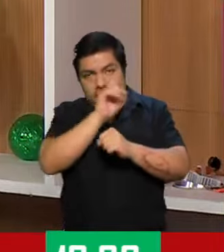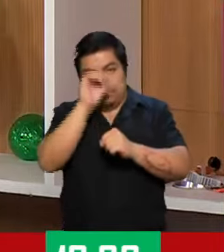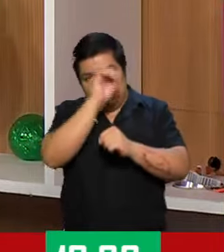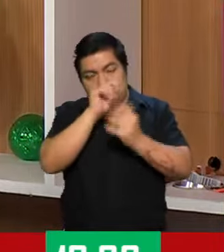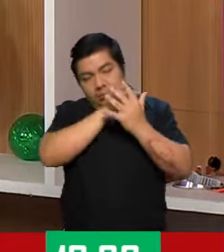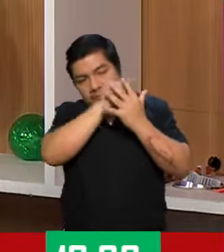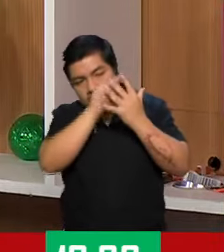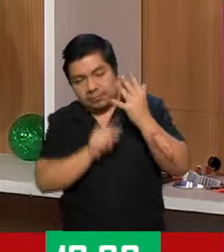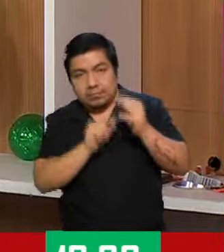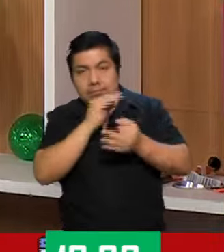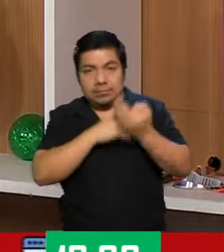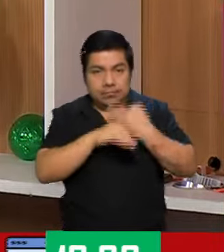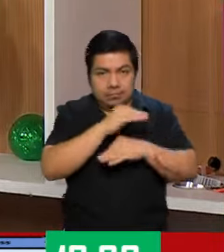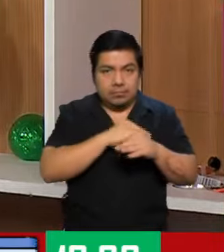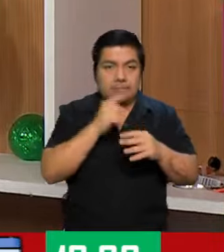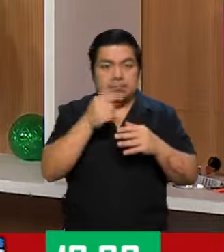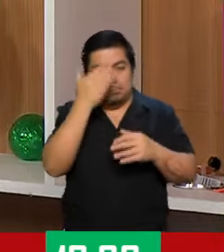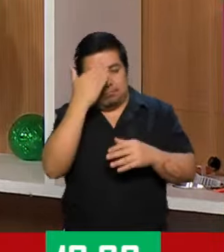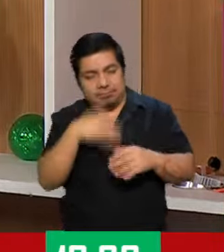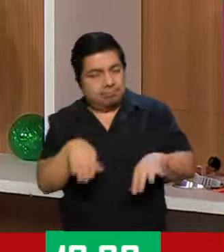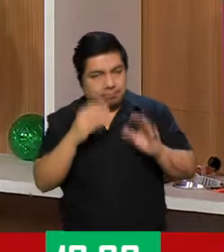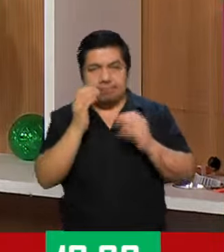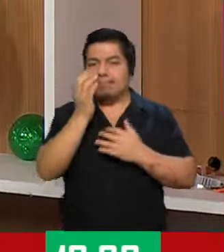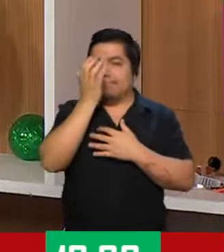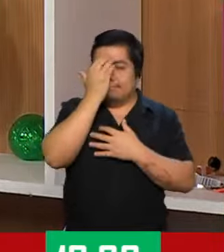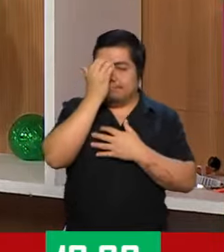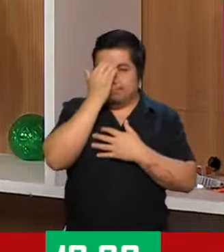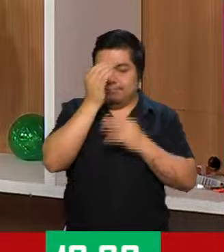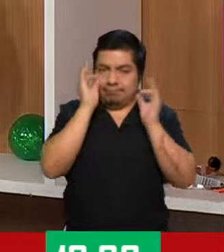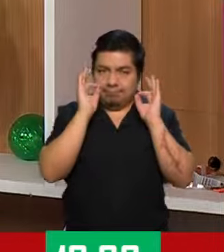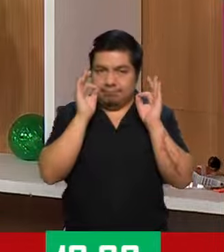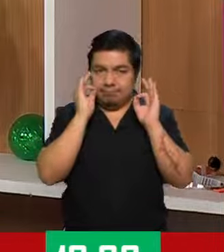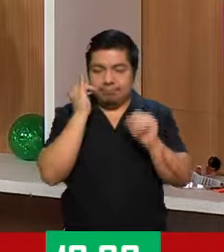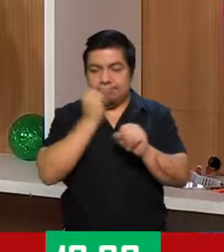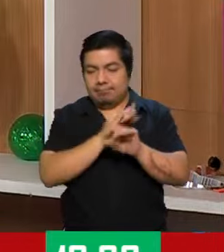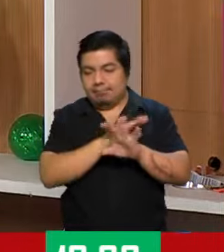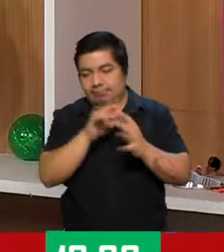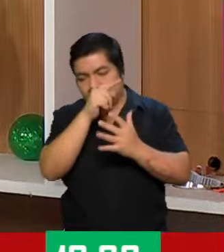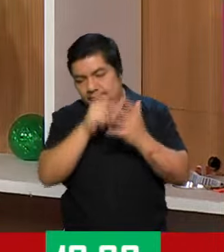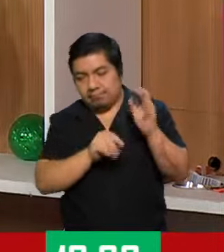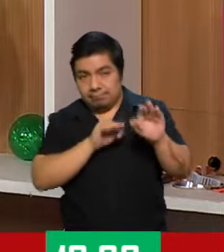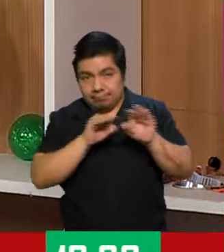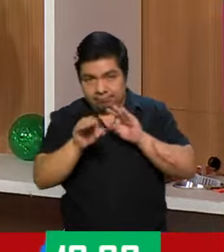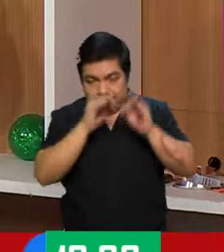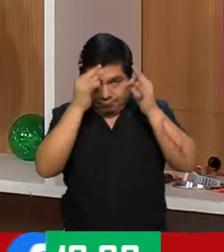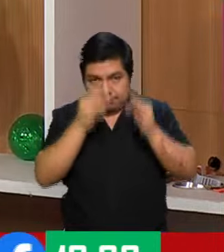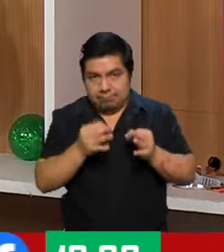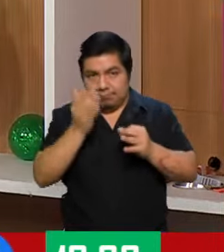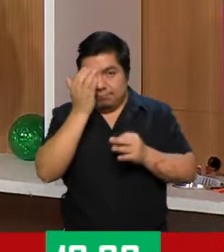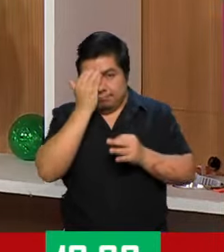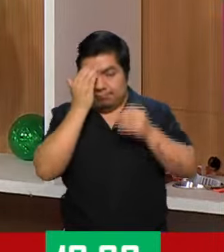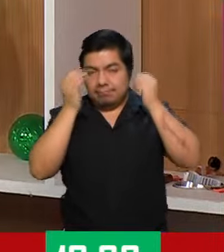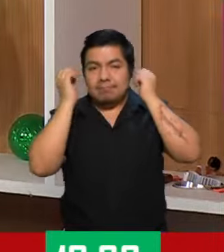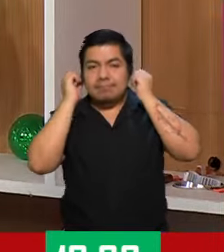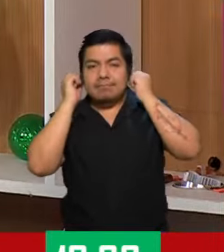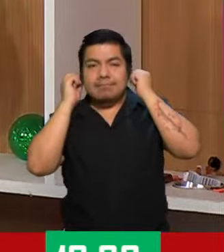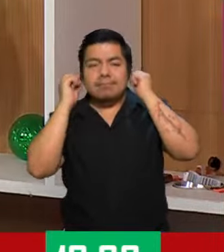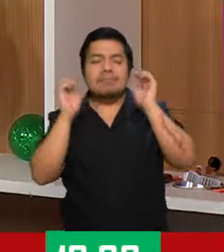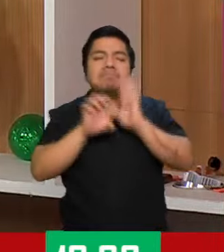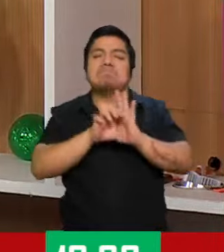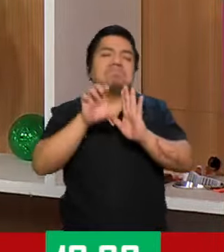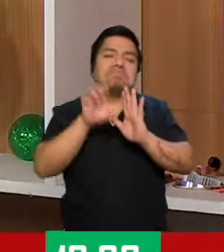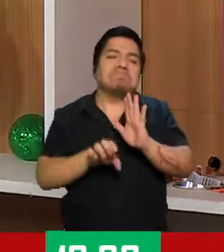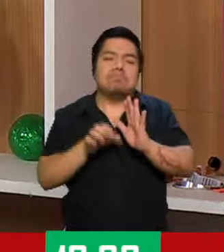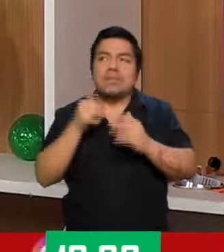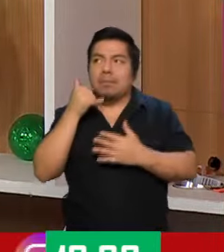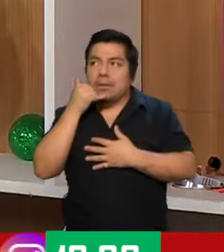desactivar la situación. Es gente que conoce mucho el tema, que tiene mucha experiencia trabajándolo. Y de acuerdo a lo que le contemos, si